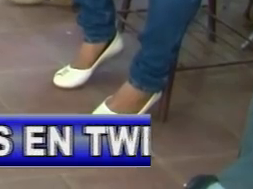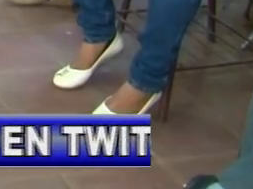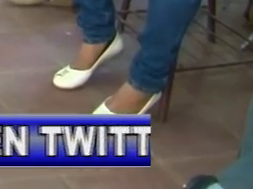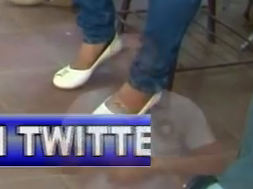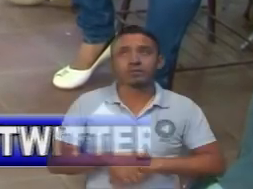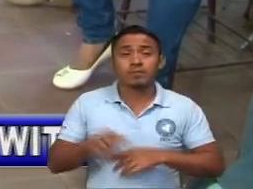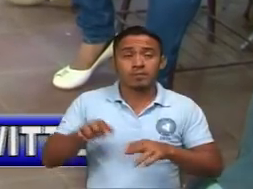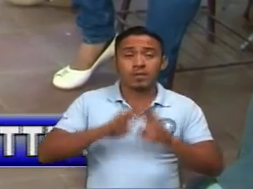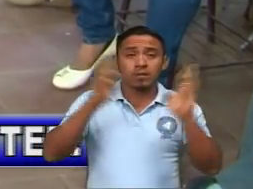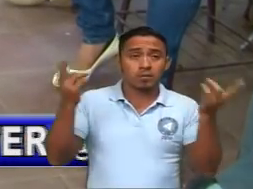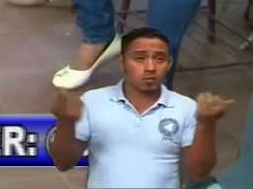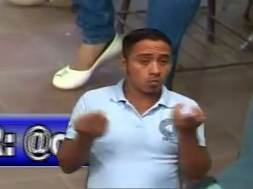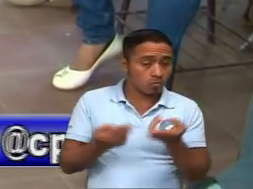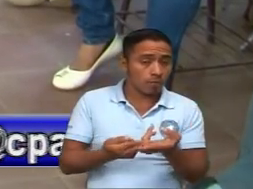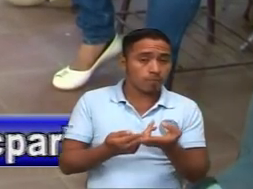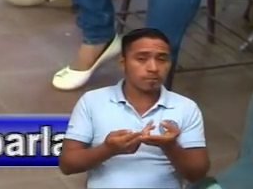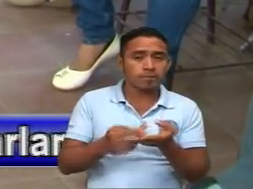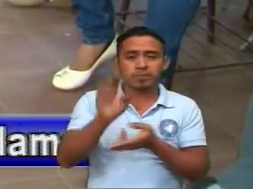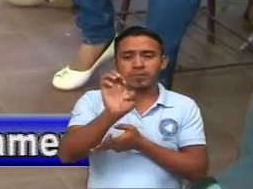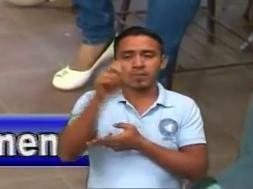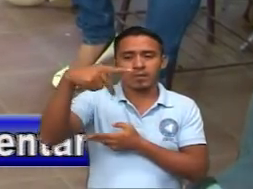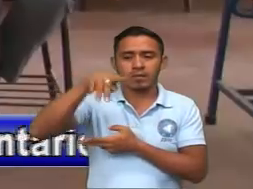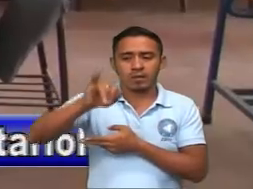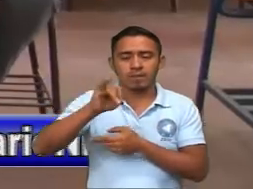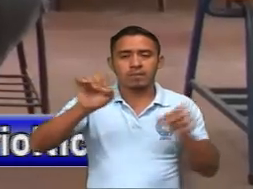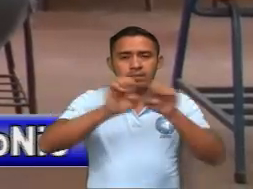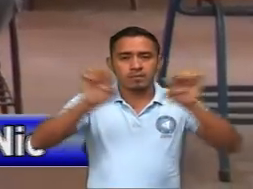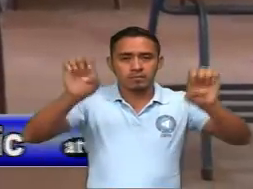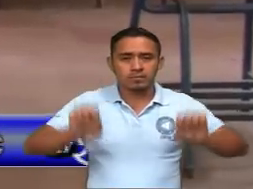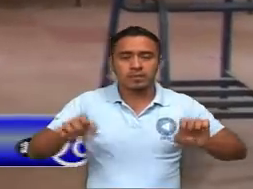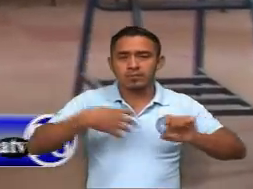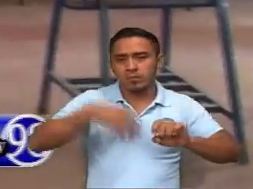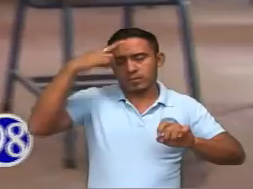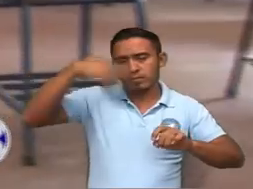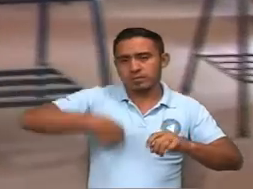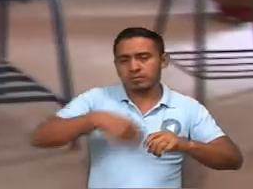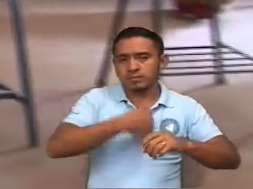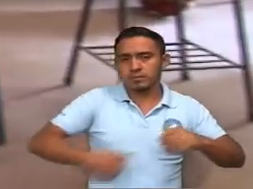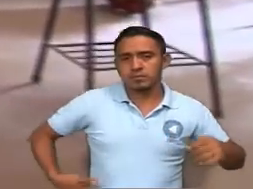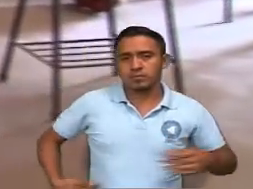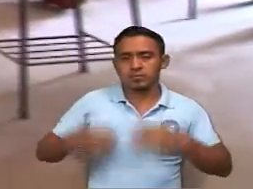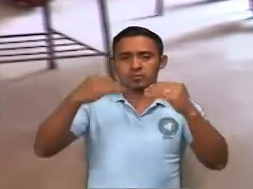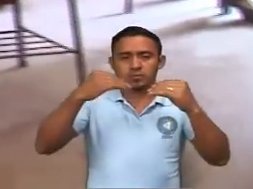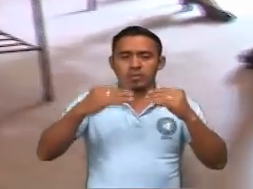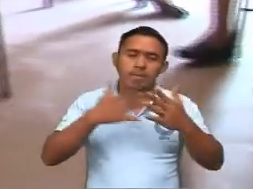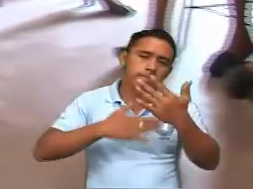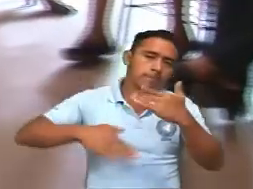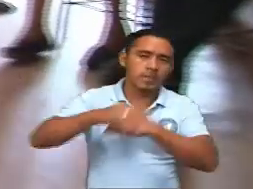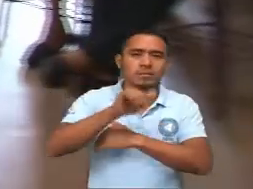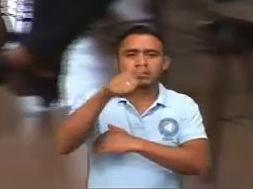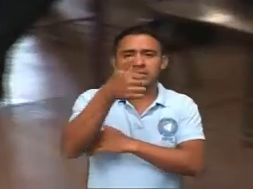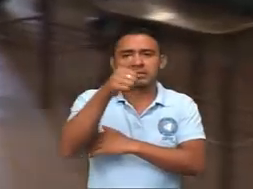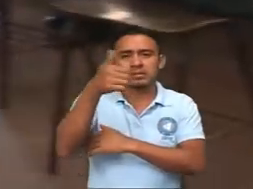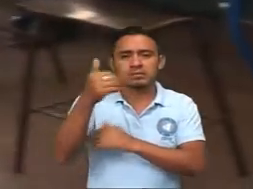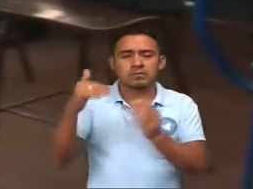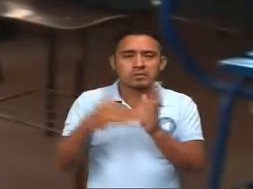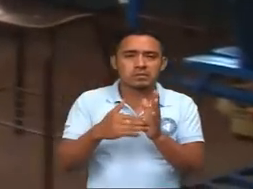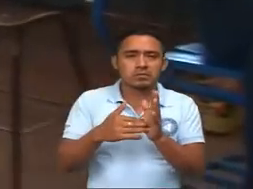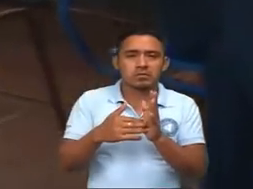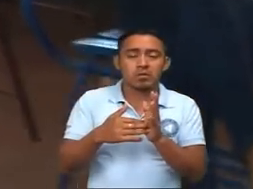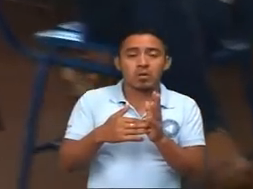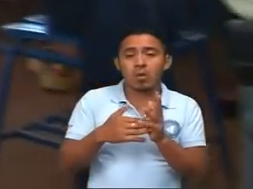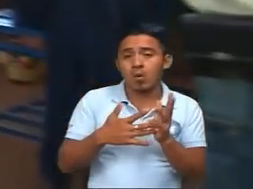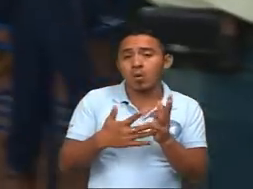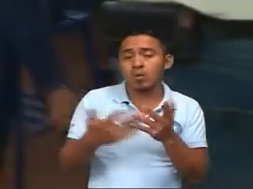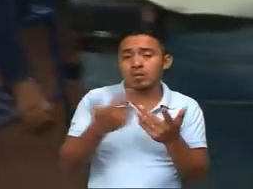En el encuentro pedagógico de interaprendizaje organizado por el Ministerio de Educación, con más de 665 docentes de